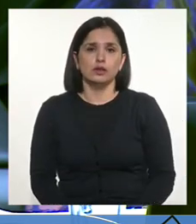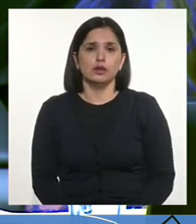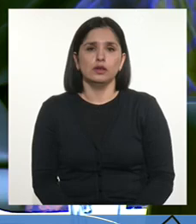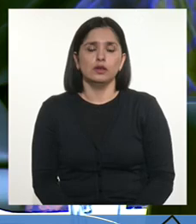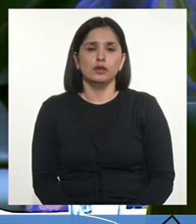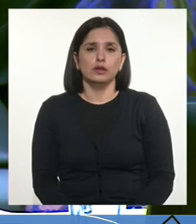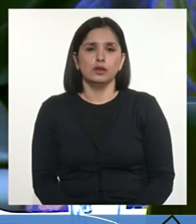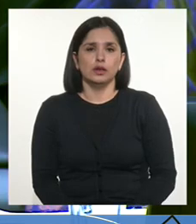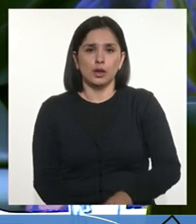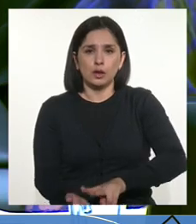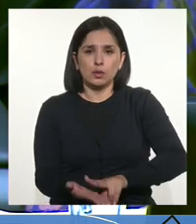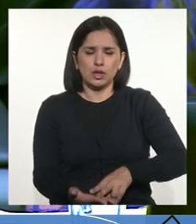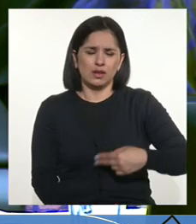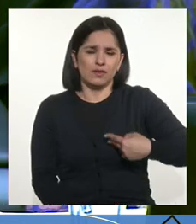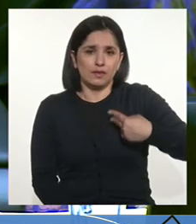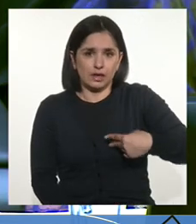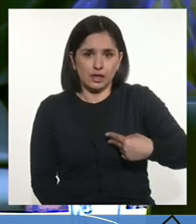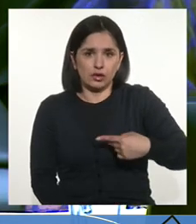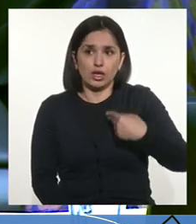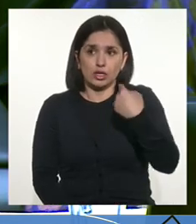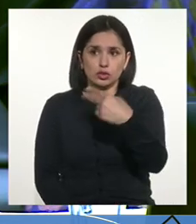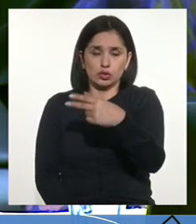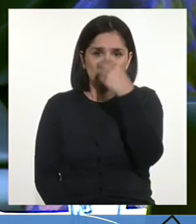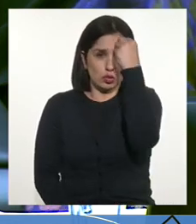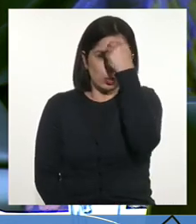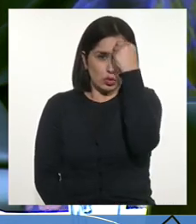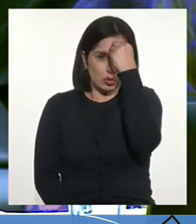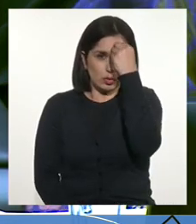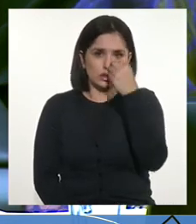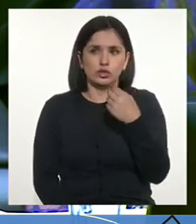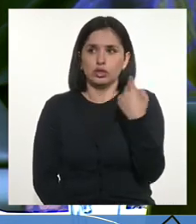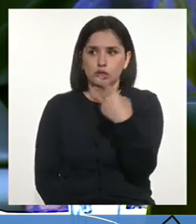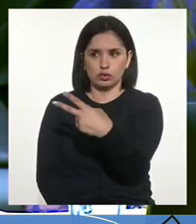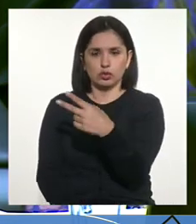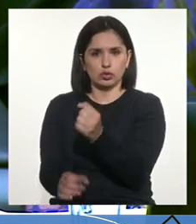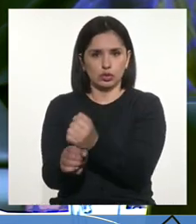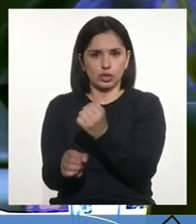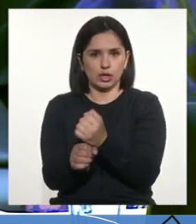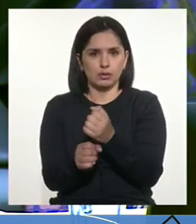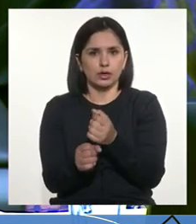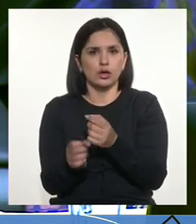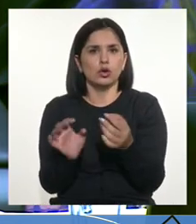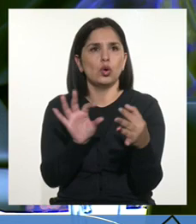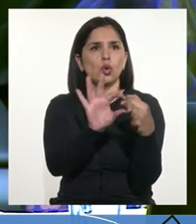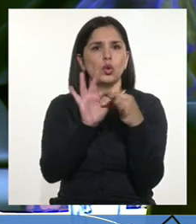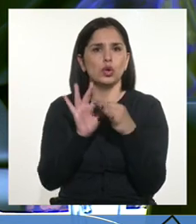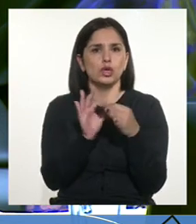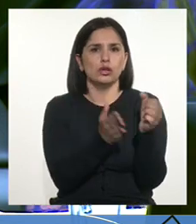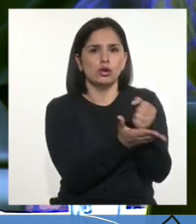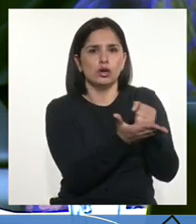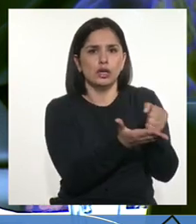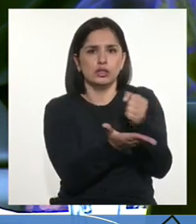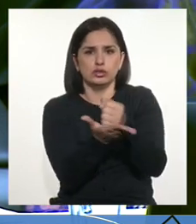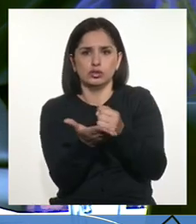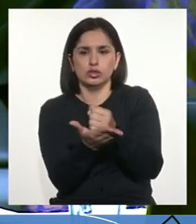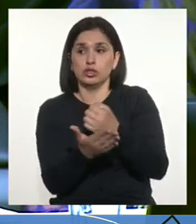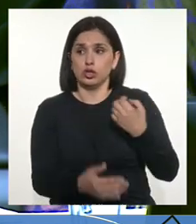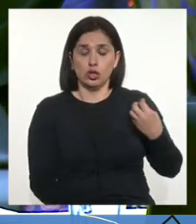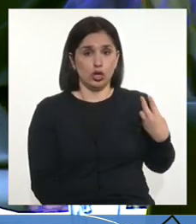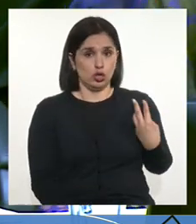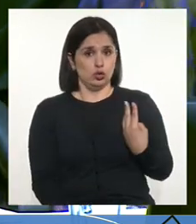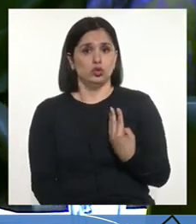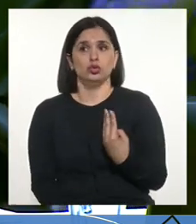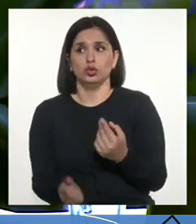valorar su preocupación y su trabajo con las asociaciones nosotros lo acompañamos porque